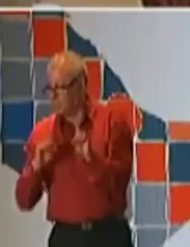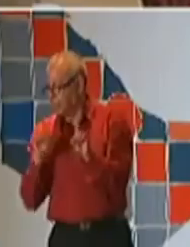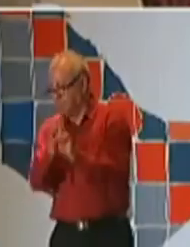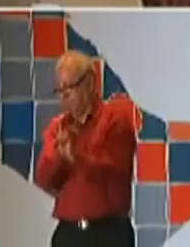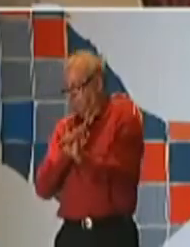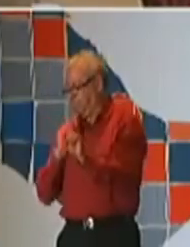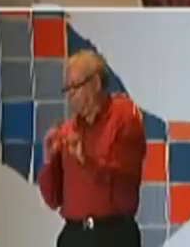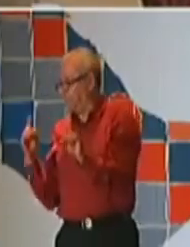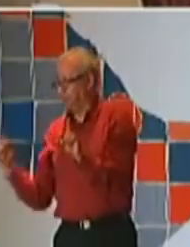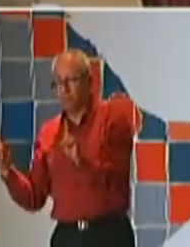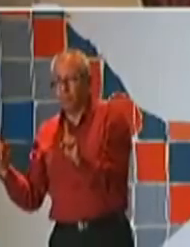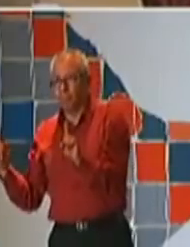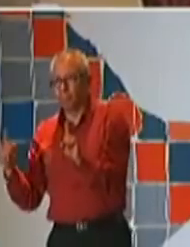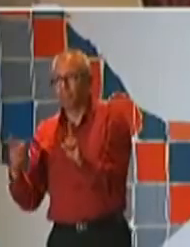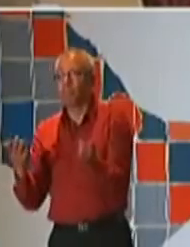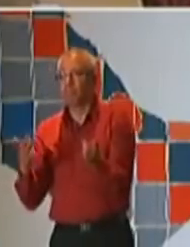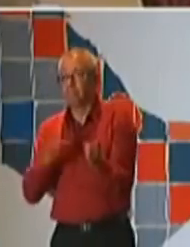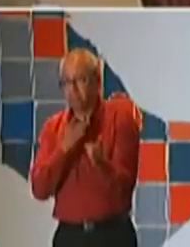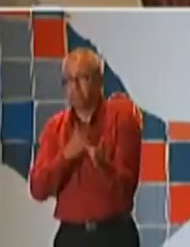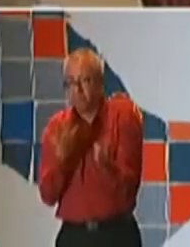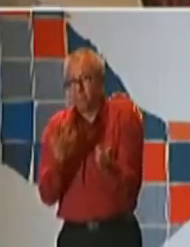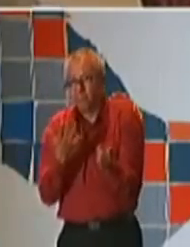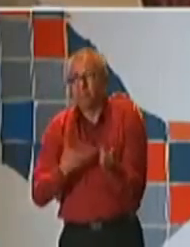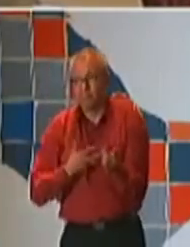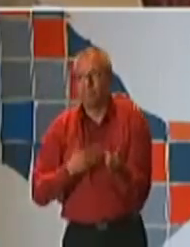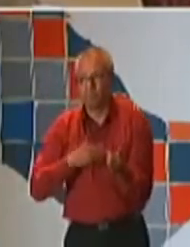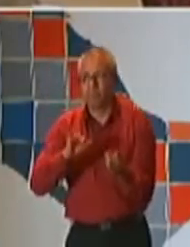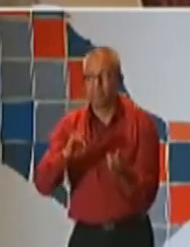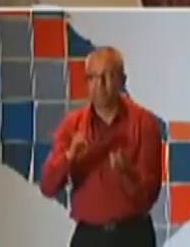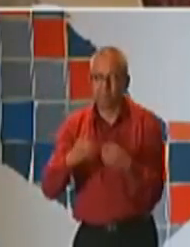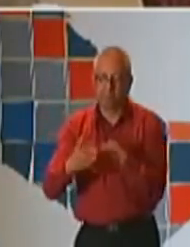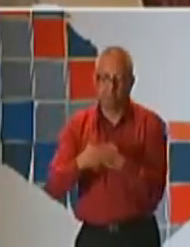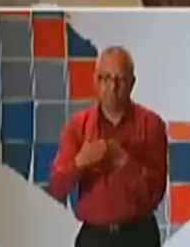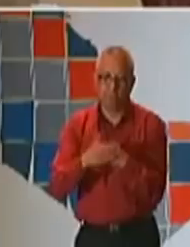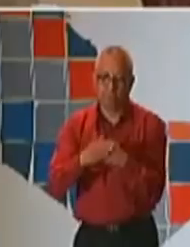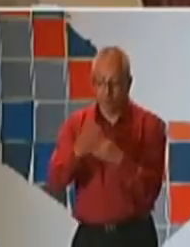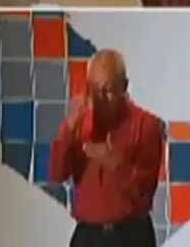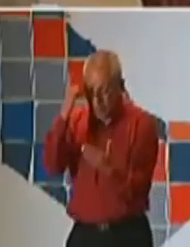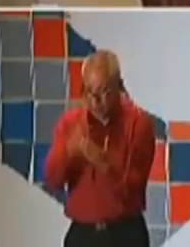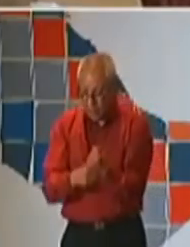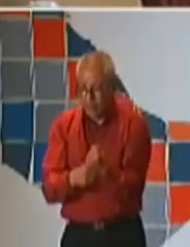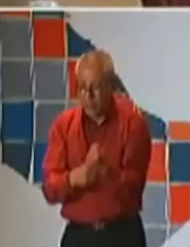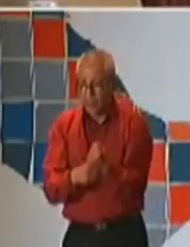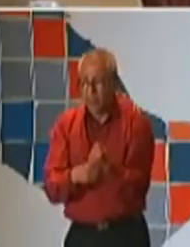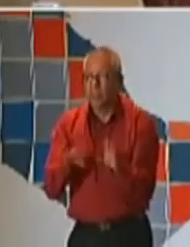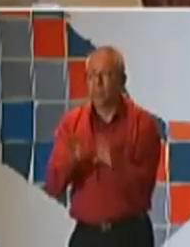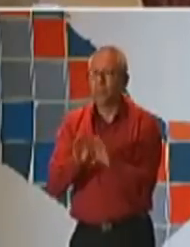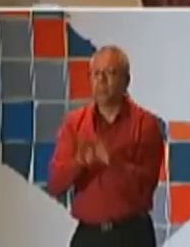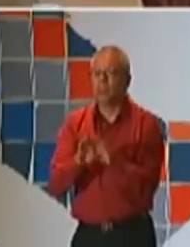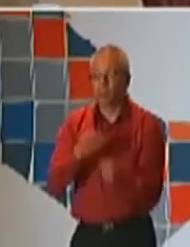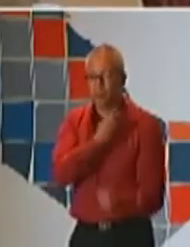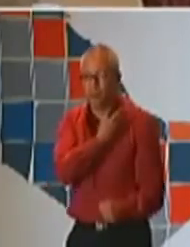convertirse en un obstáculo interno para decirlo con las palabras del presidente de la